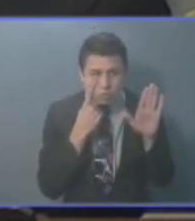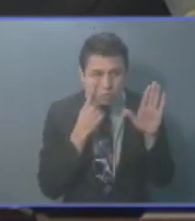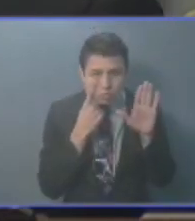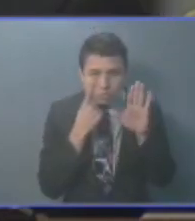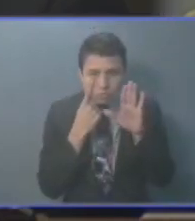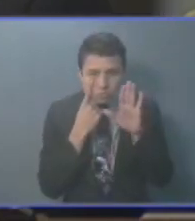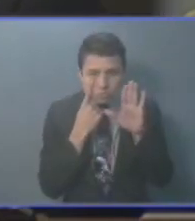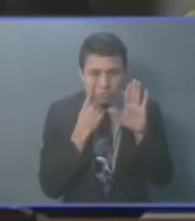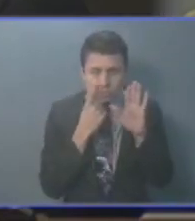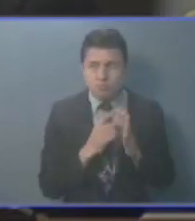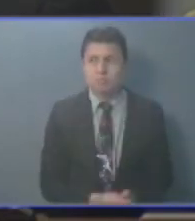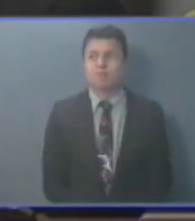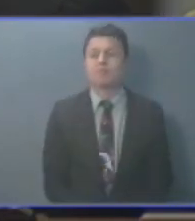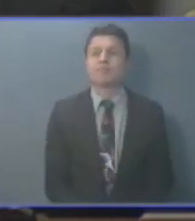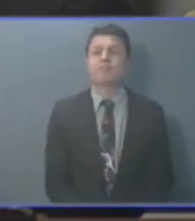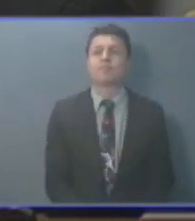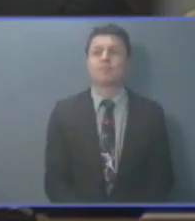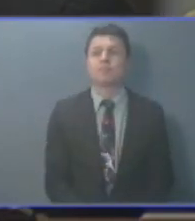que sea independiente,